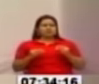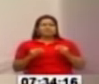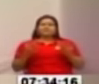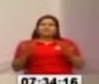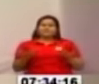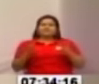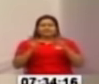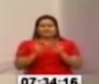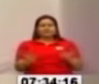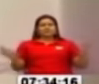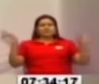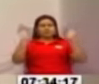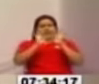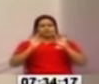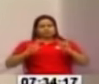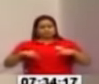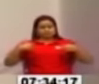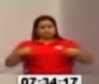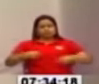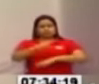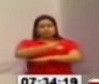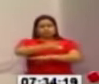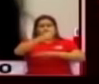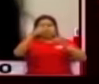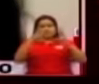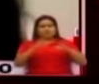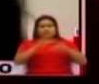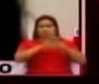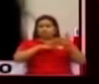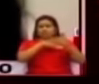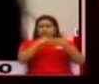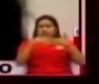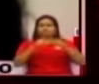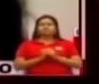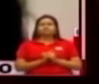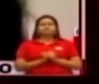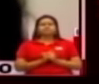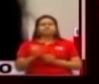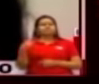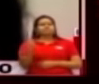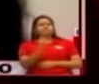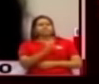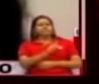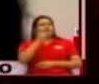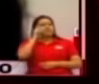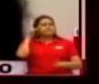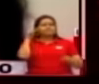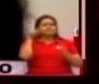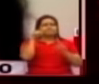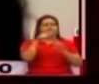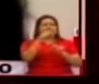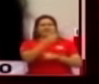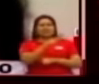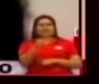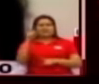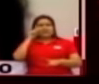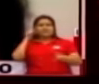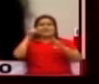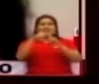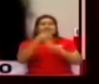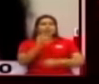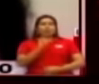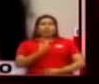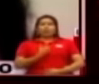siempre mantener una rutina alimenticia. Los que nos tasamos y a veces nos ponemos metas muy altas, hacer esas